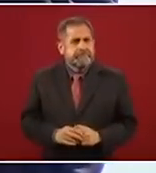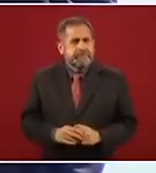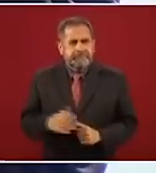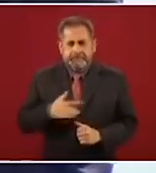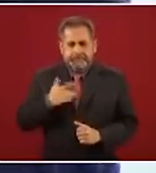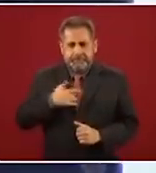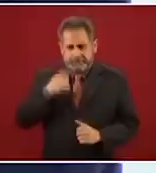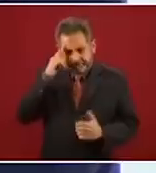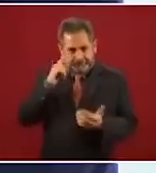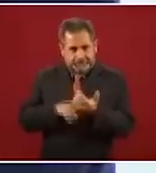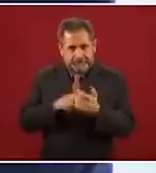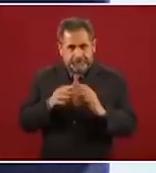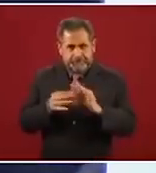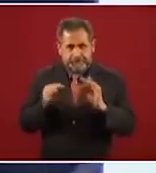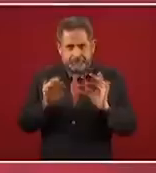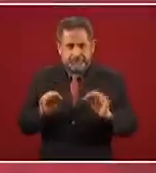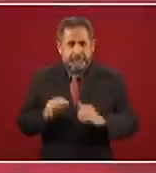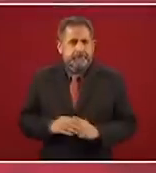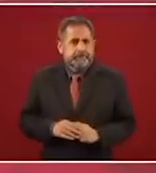se ha